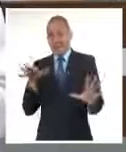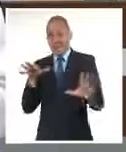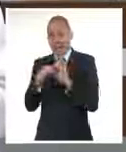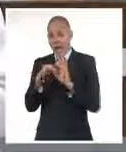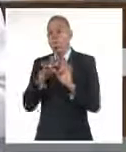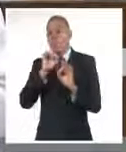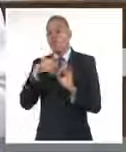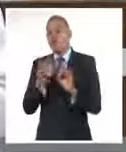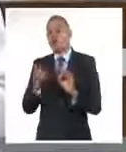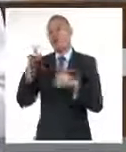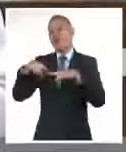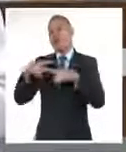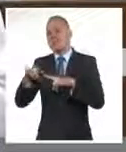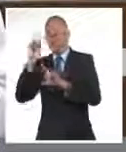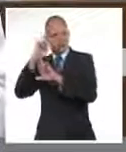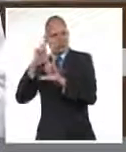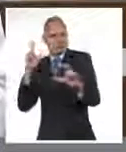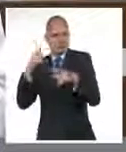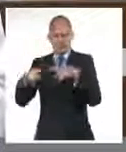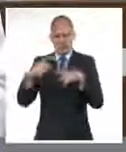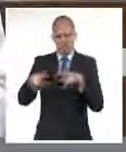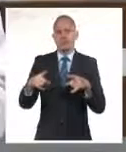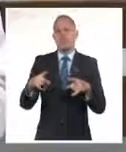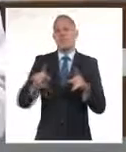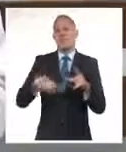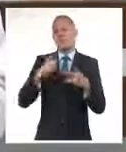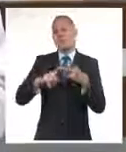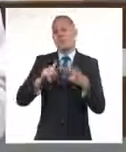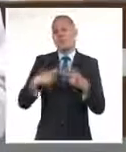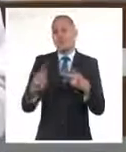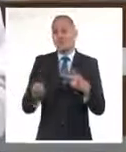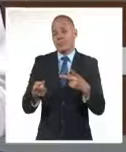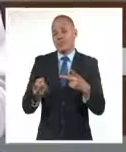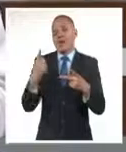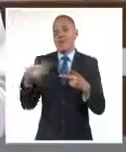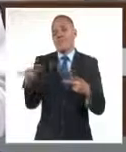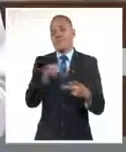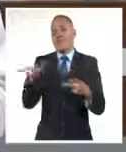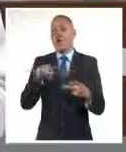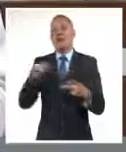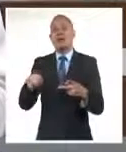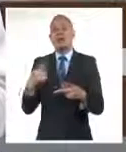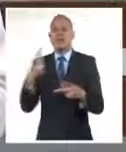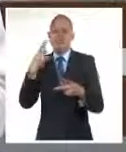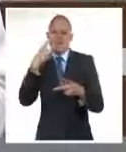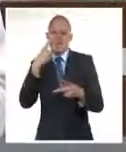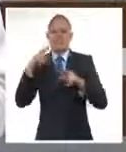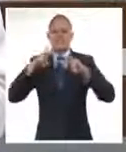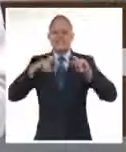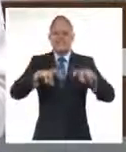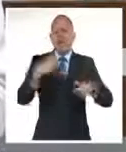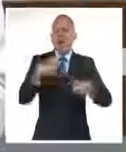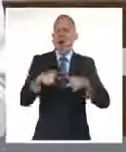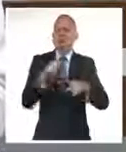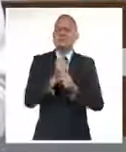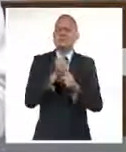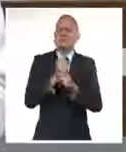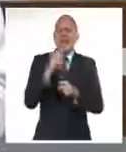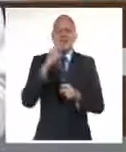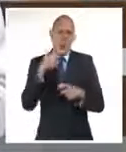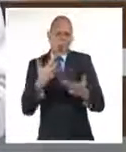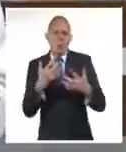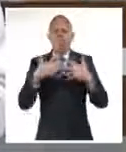conocimiento. Y por otra parte, tiene que ser capaz de demandar investigación científica a partir de los problemas que tiene ese